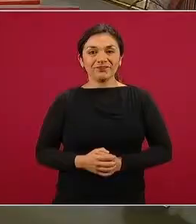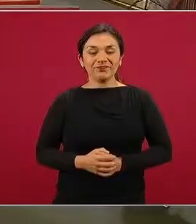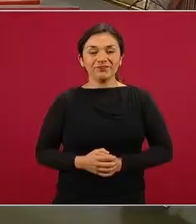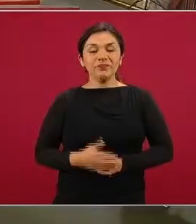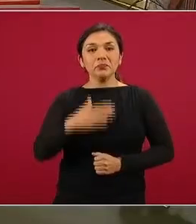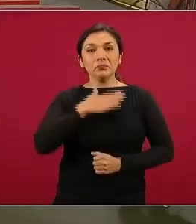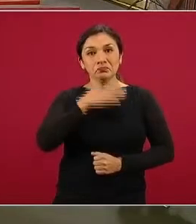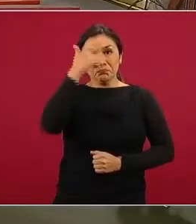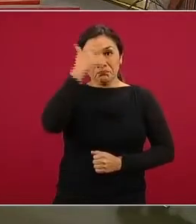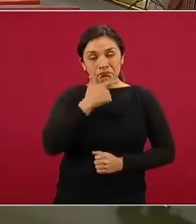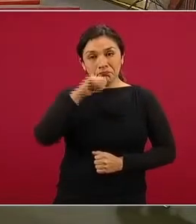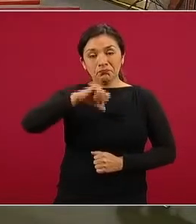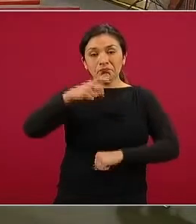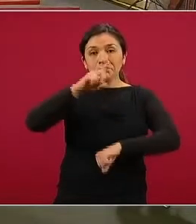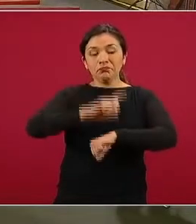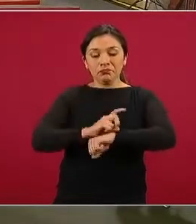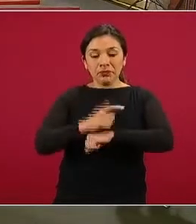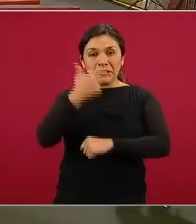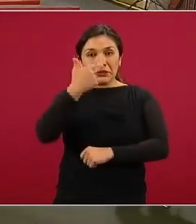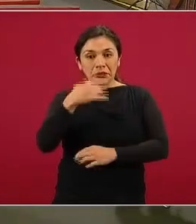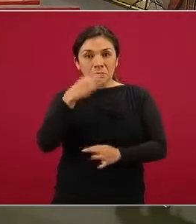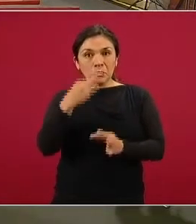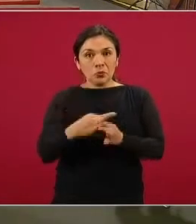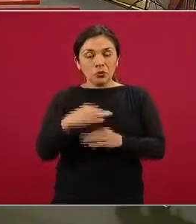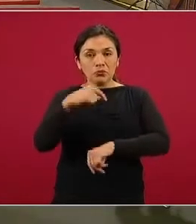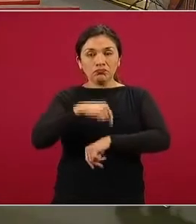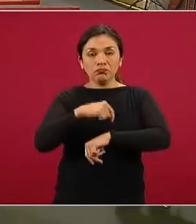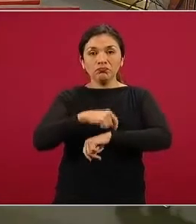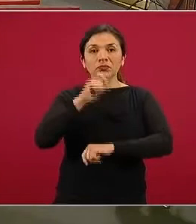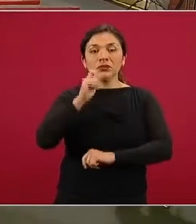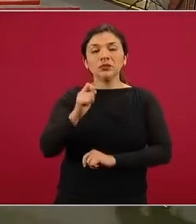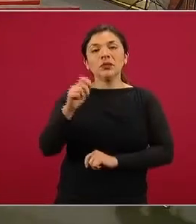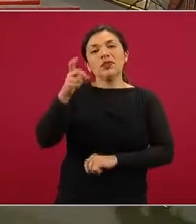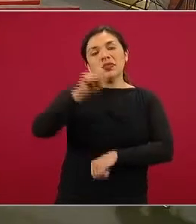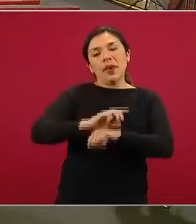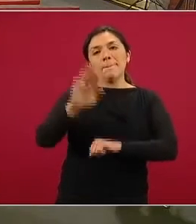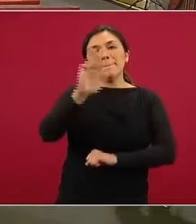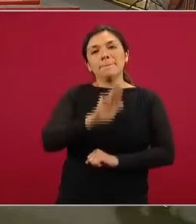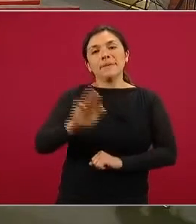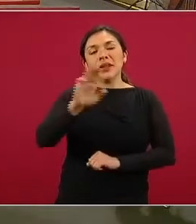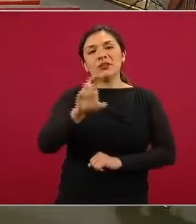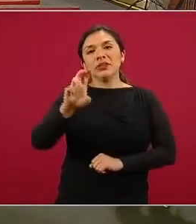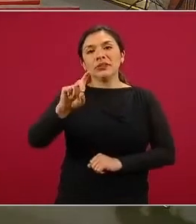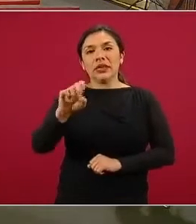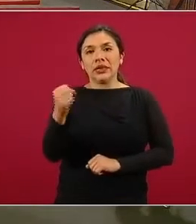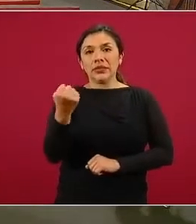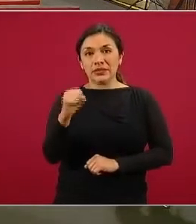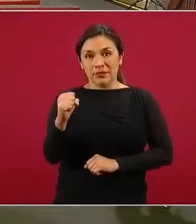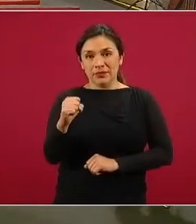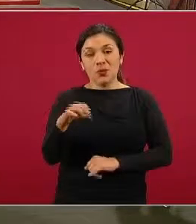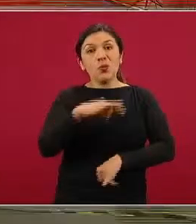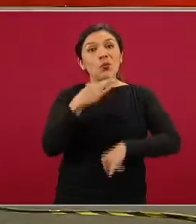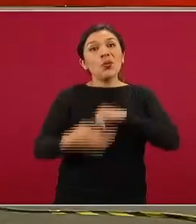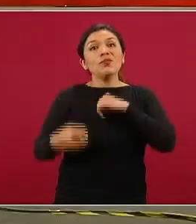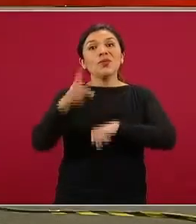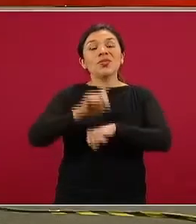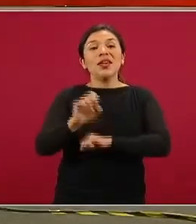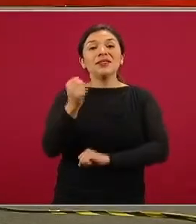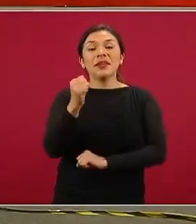Muy buenas noches, son las 19 horas en punto del miércoles 30 de septiembre, el último día de septiembre